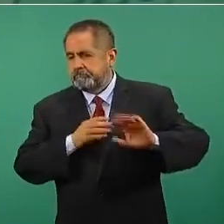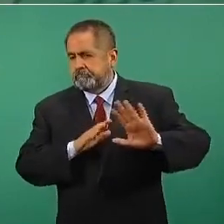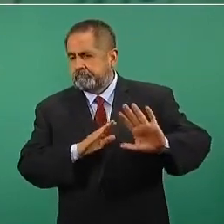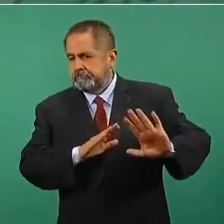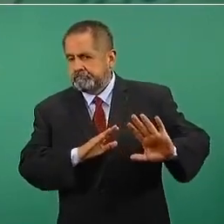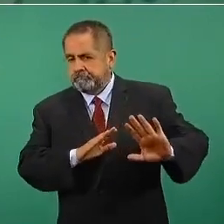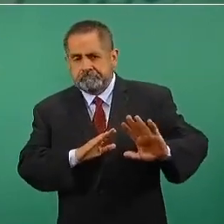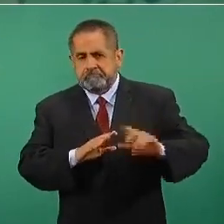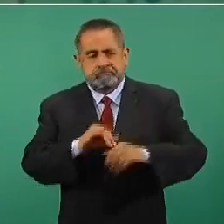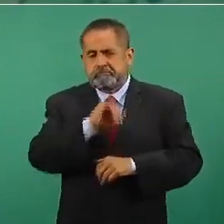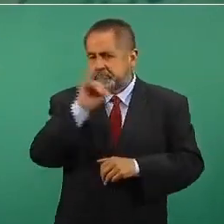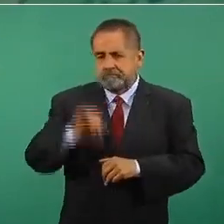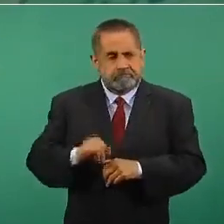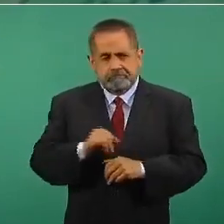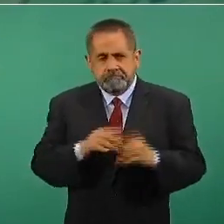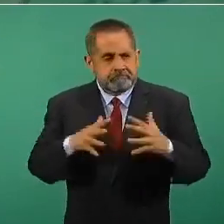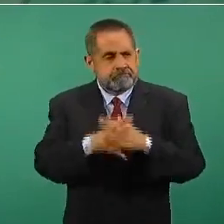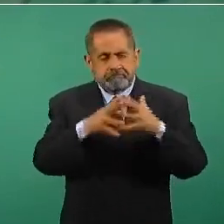Siempre.